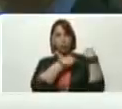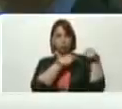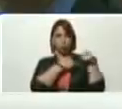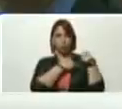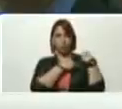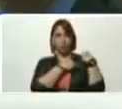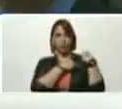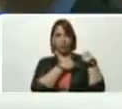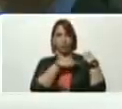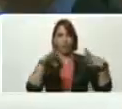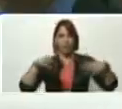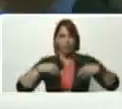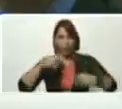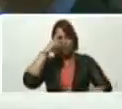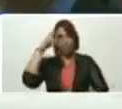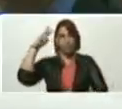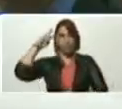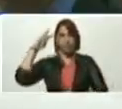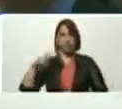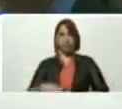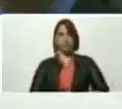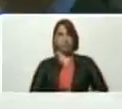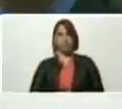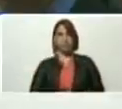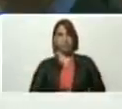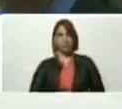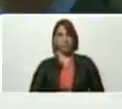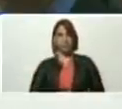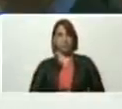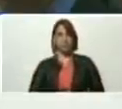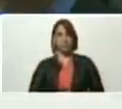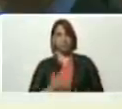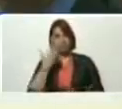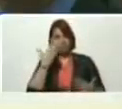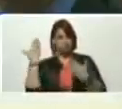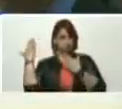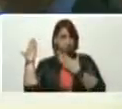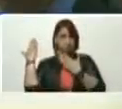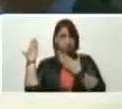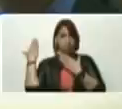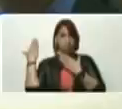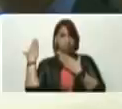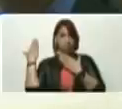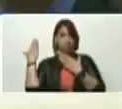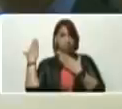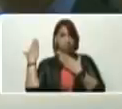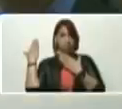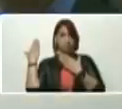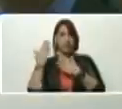riendas de la Cancillería. Carlos